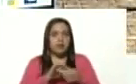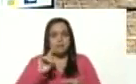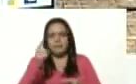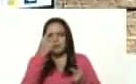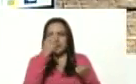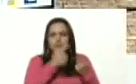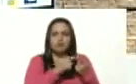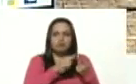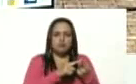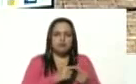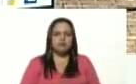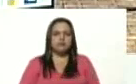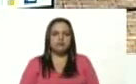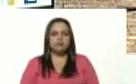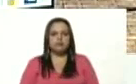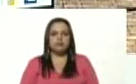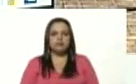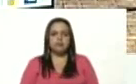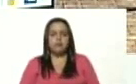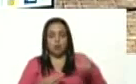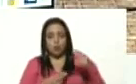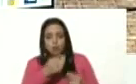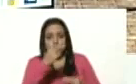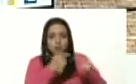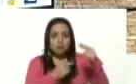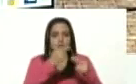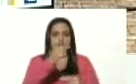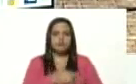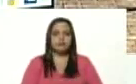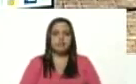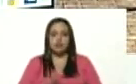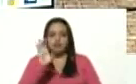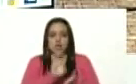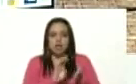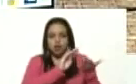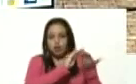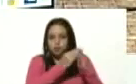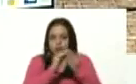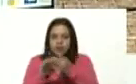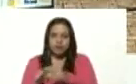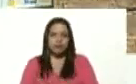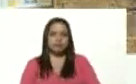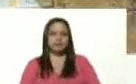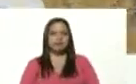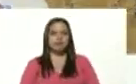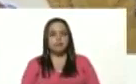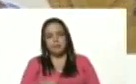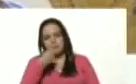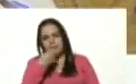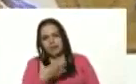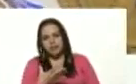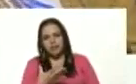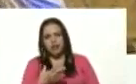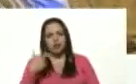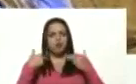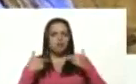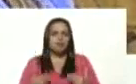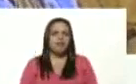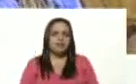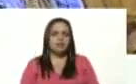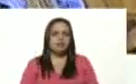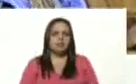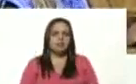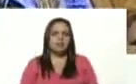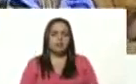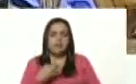punto, la construcción de las ciudades comunales, bellas, humanas y